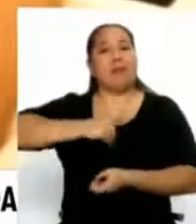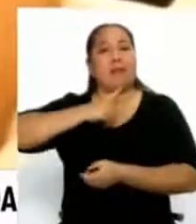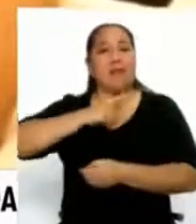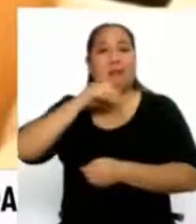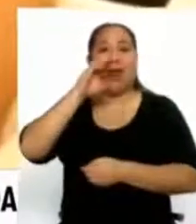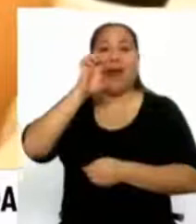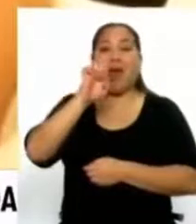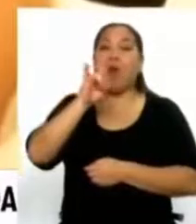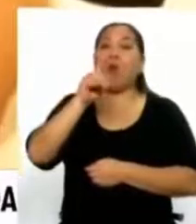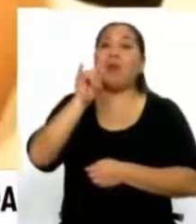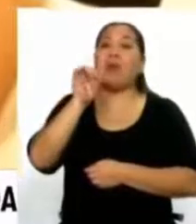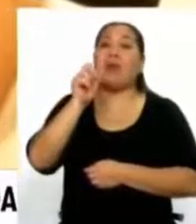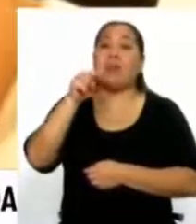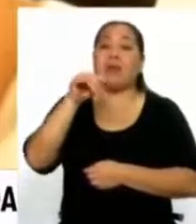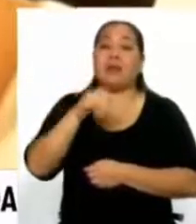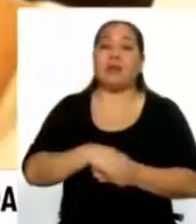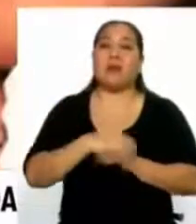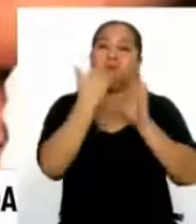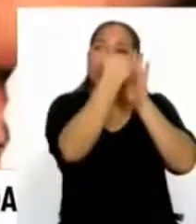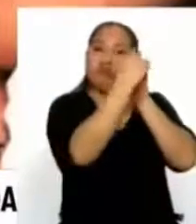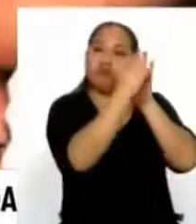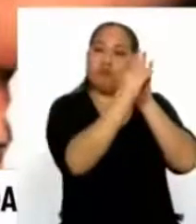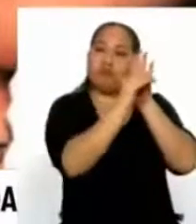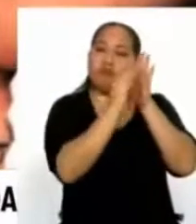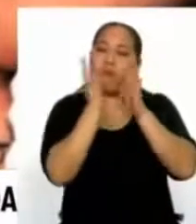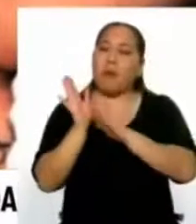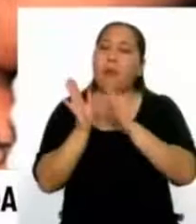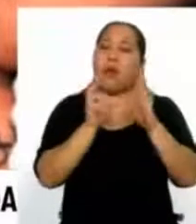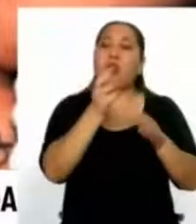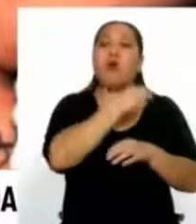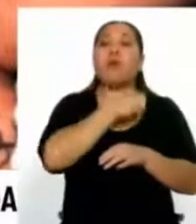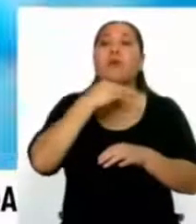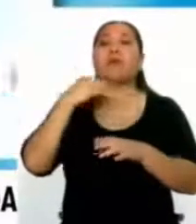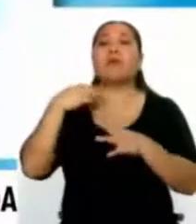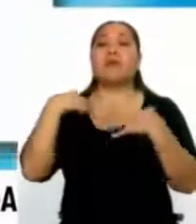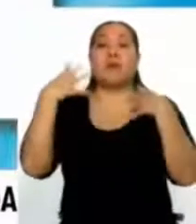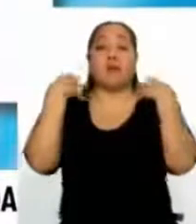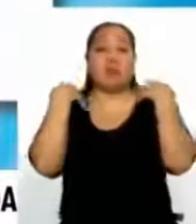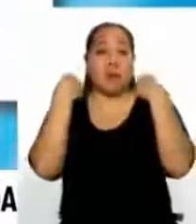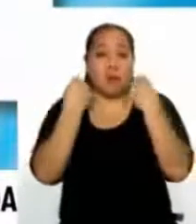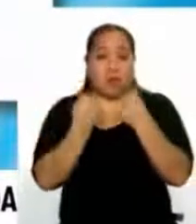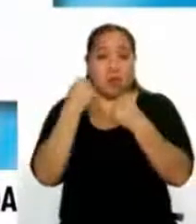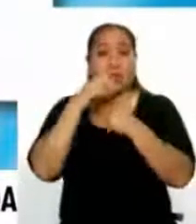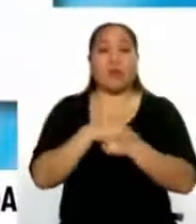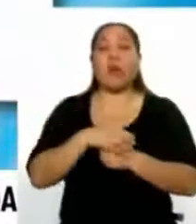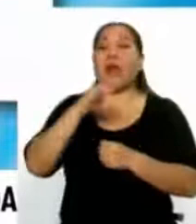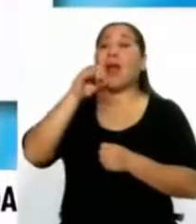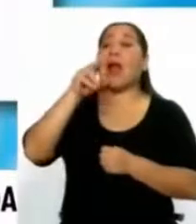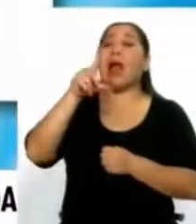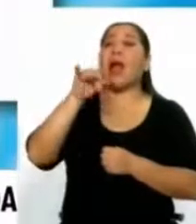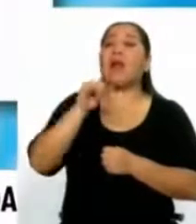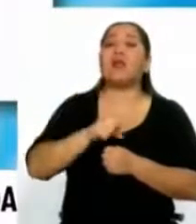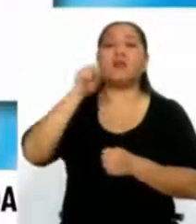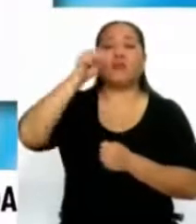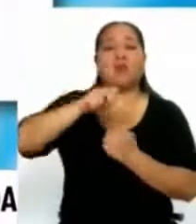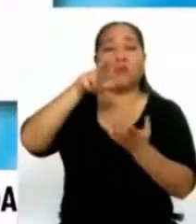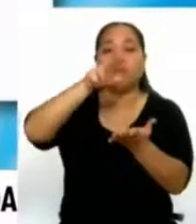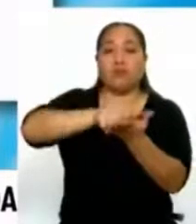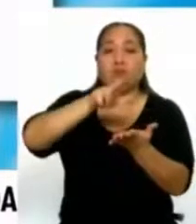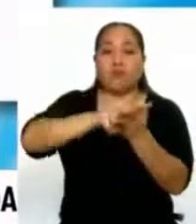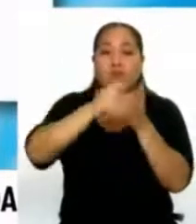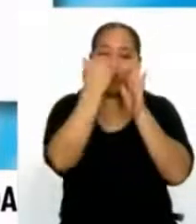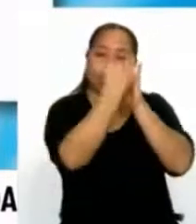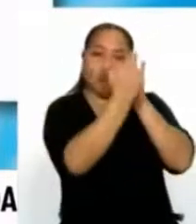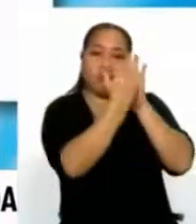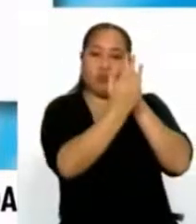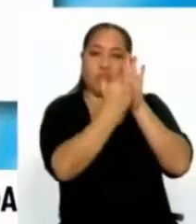cuyo protocolo será elaborado por el Ministerio de Salud en conjunto con el Salud. El juez supremo dirimente Carlos Calderón votó a favor del protocolo